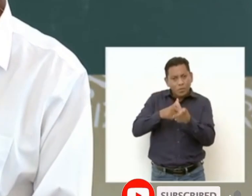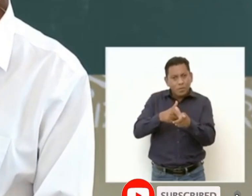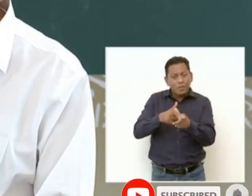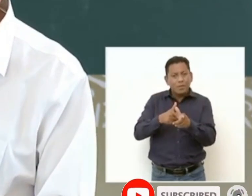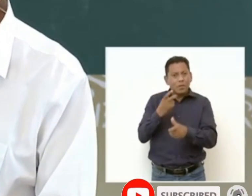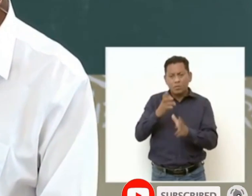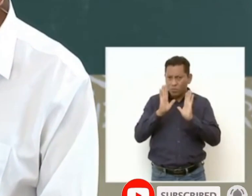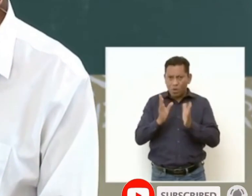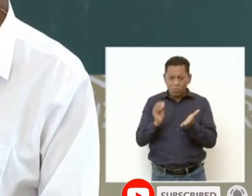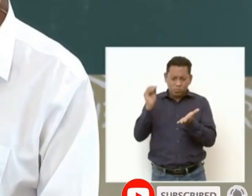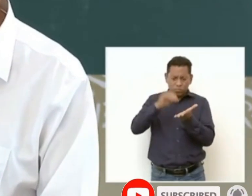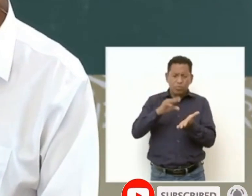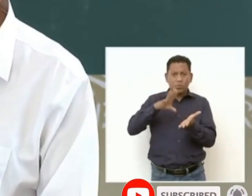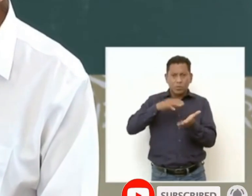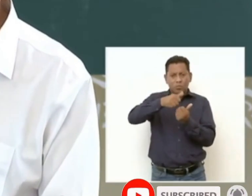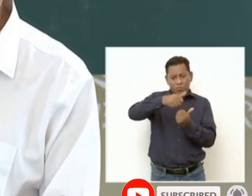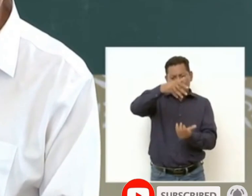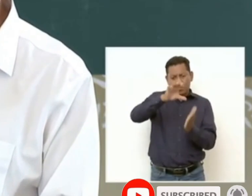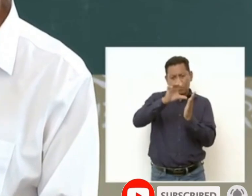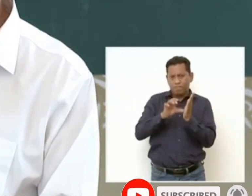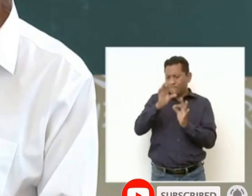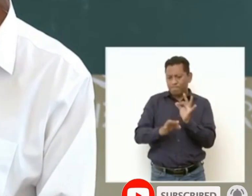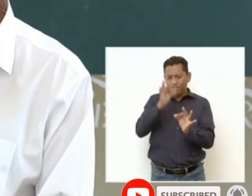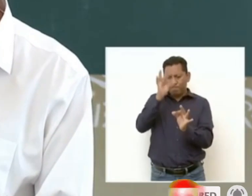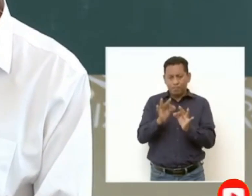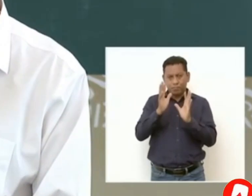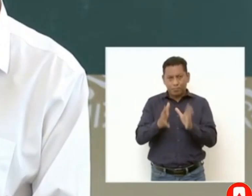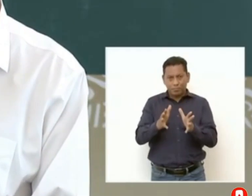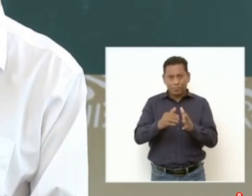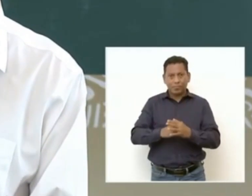Entonces, eso ya está en la Constitución.